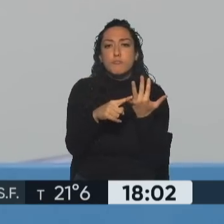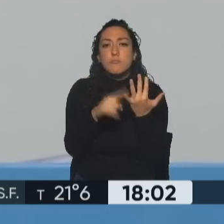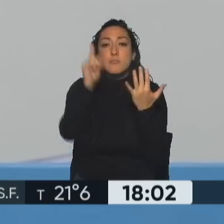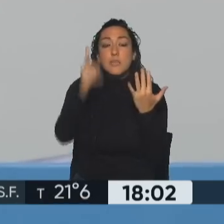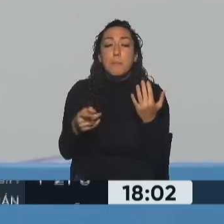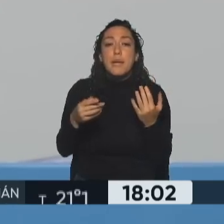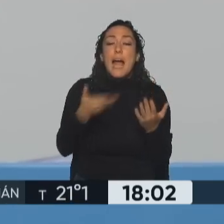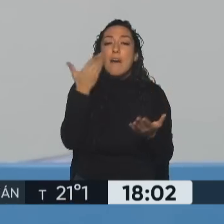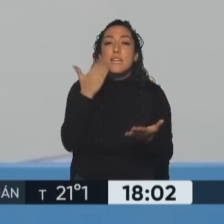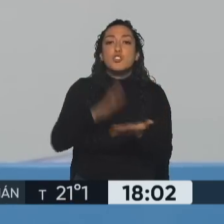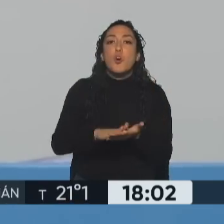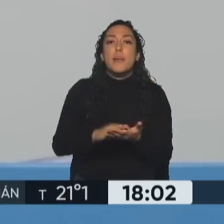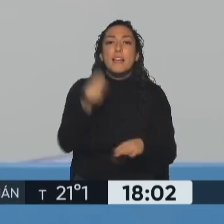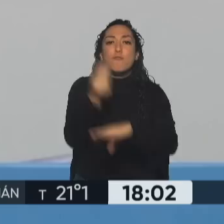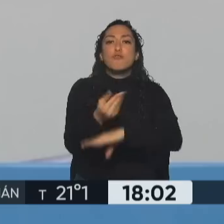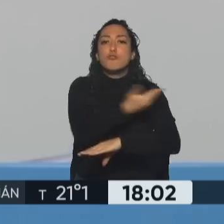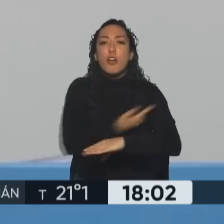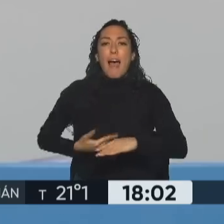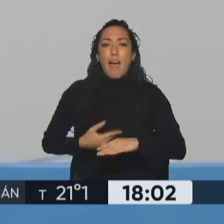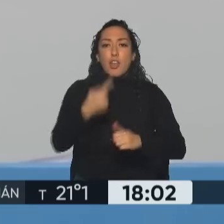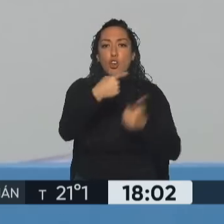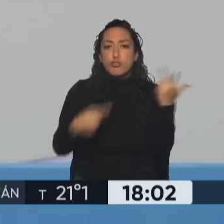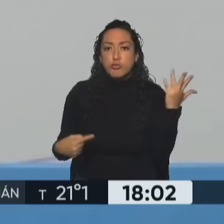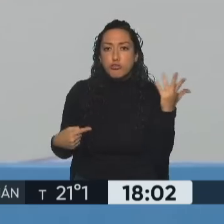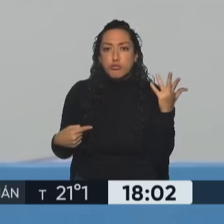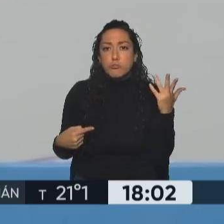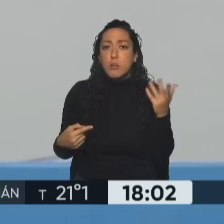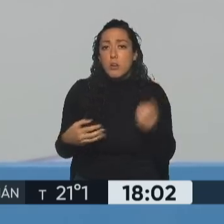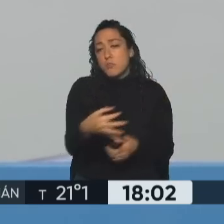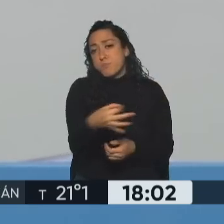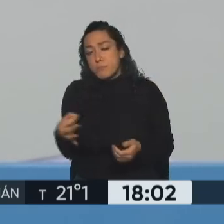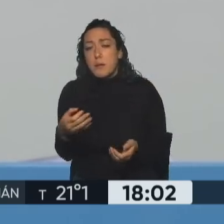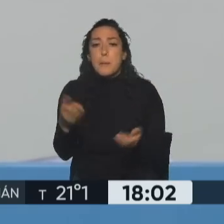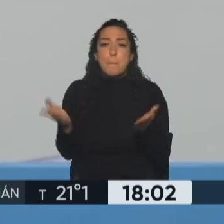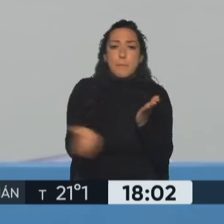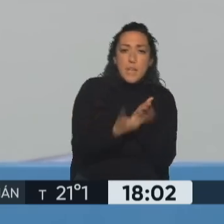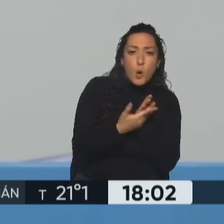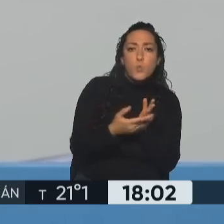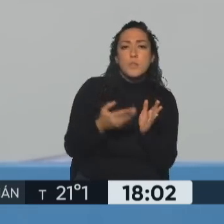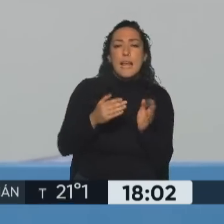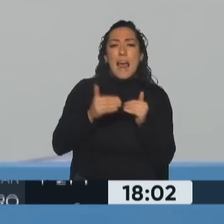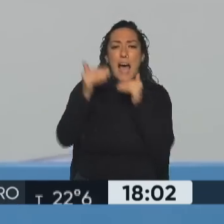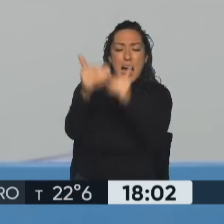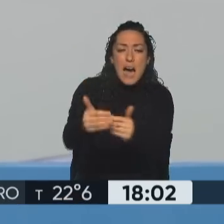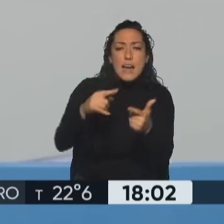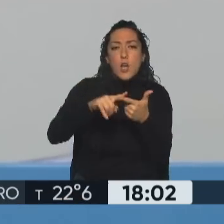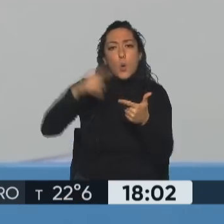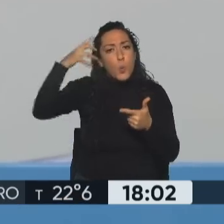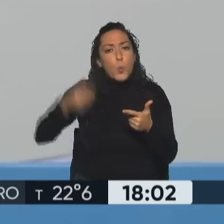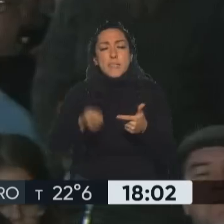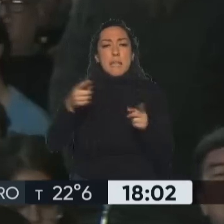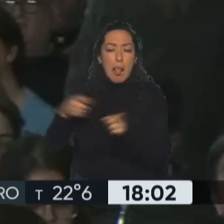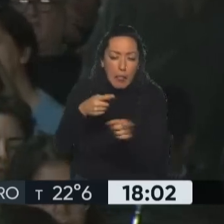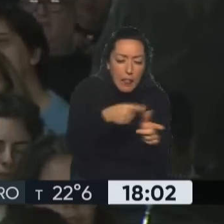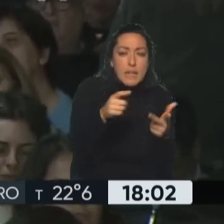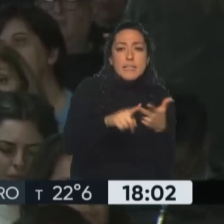los funcionarios. Que aquellos porque es cierto, medidas cautelares, los jueces te persiguen, te procesan si le decís que